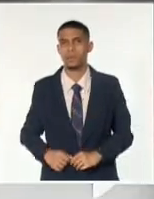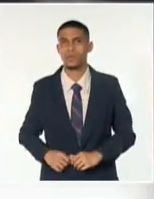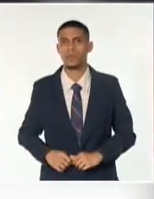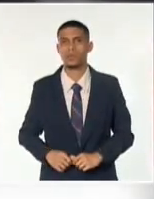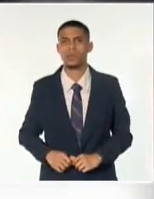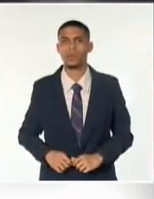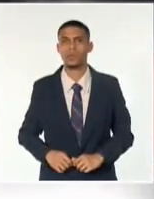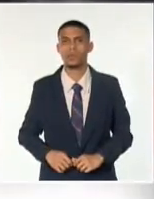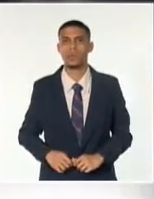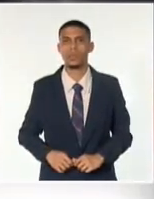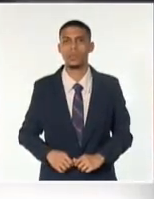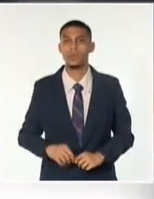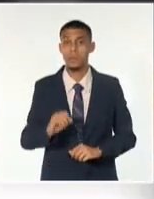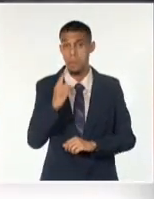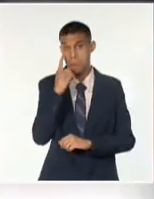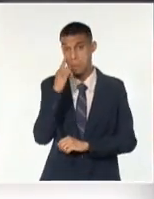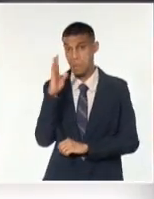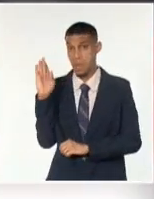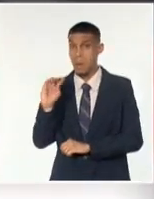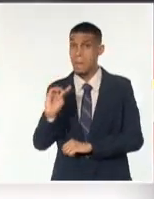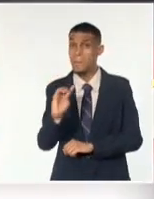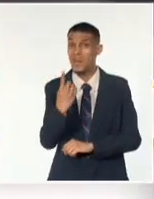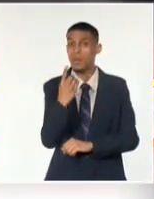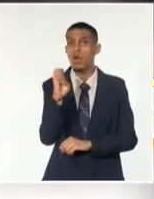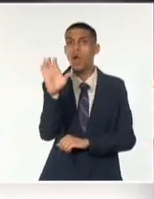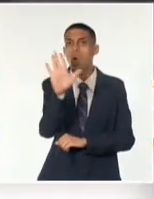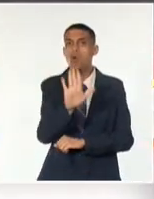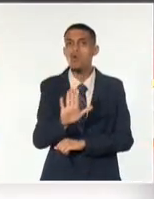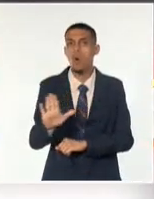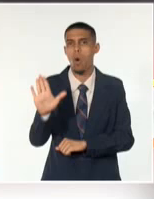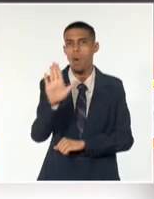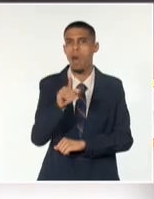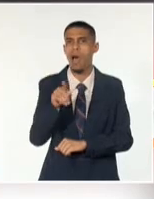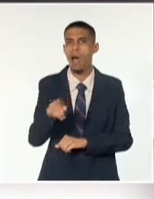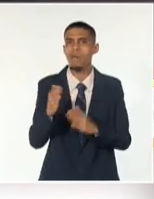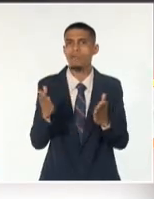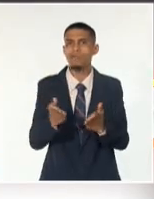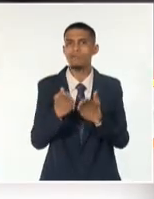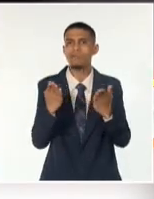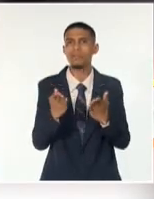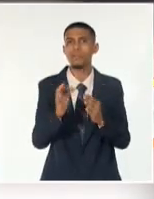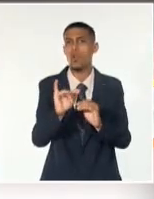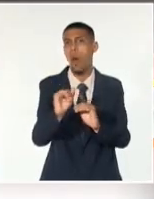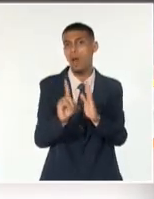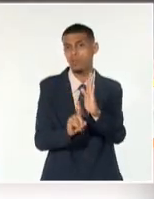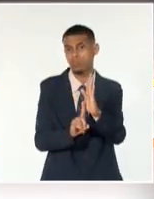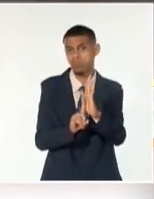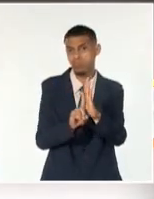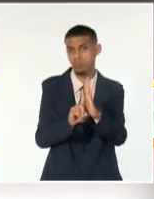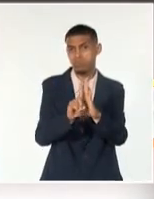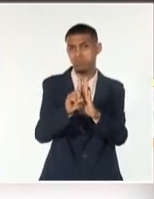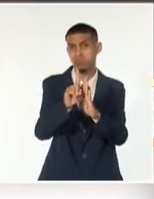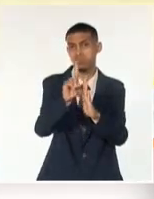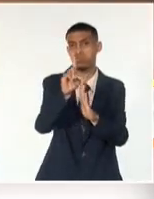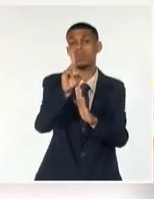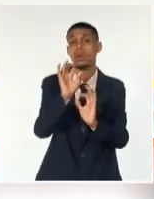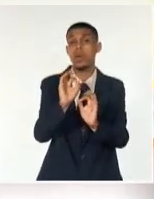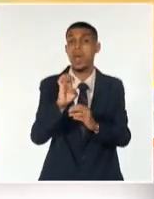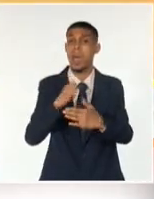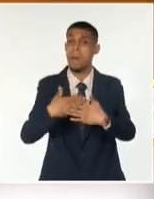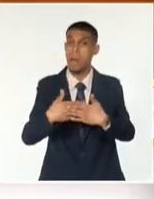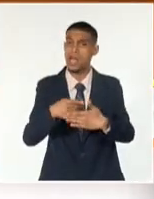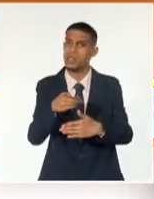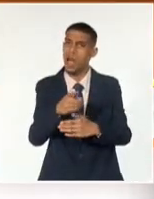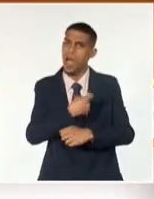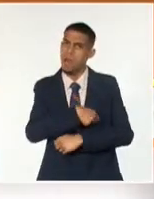trata del primer cohete privado lanzado en Europa y está desarrollado íntegramente por la empresa española PDL Space. El objetivo